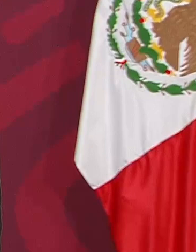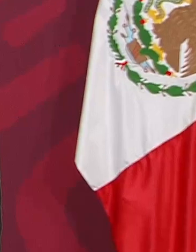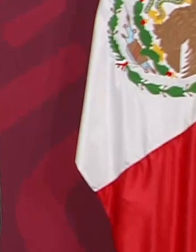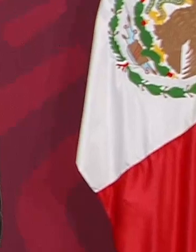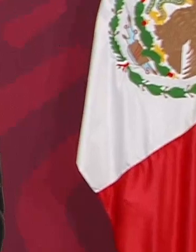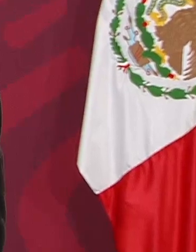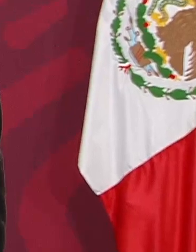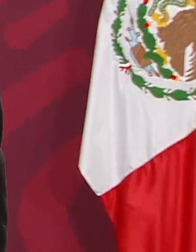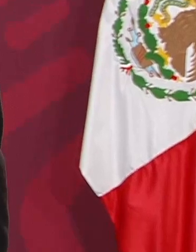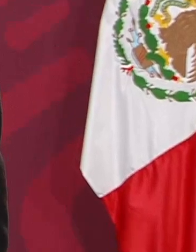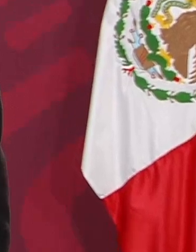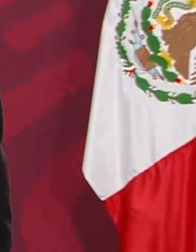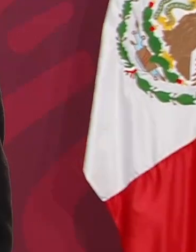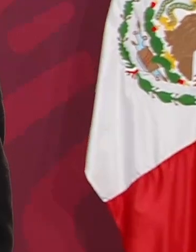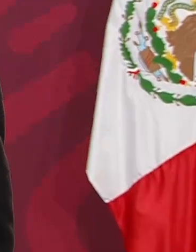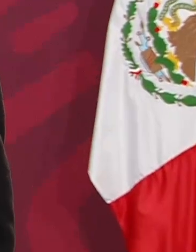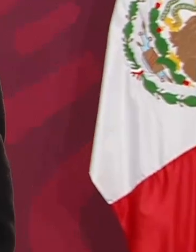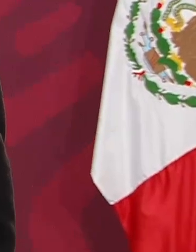luego